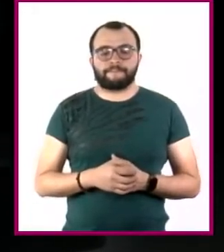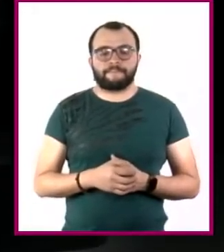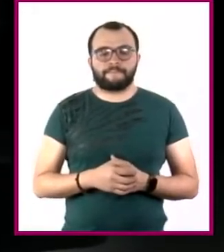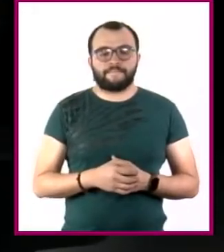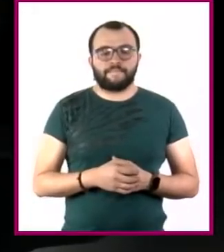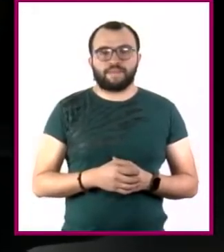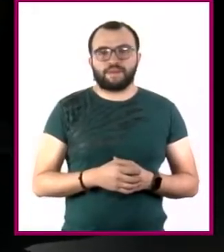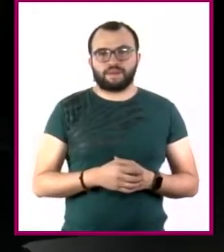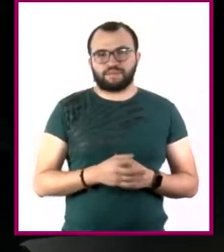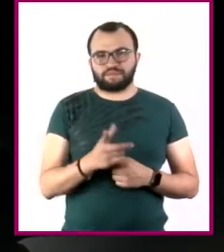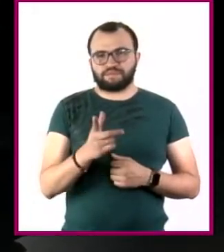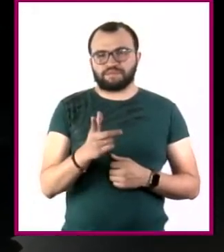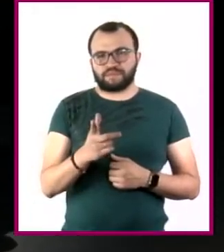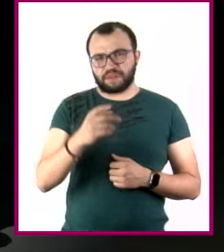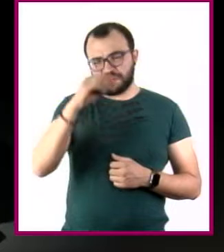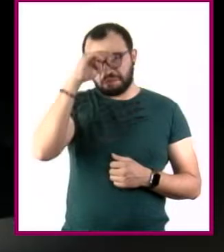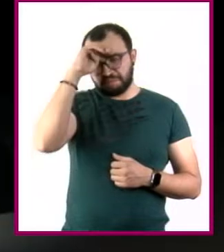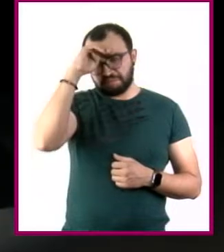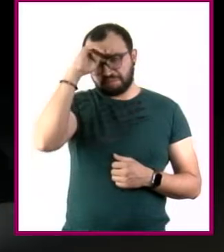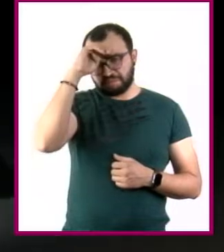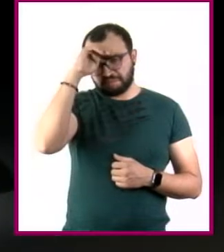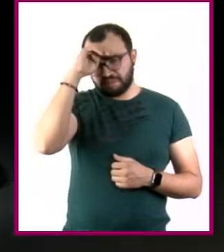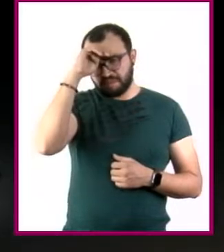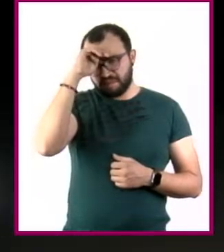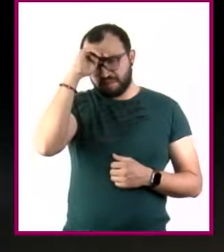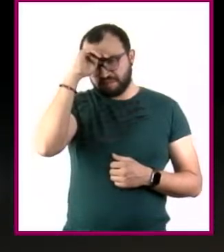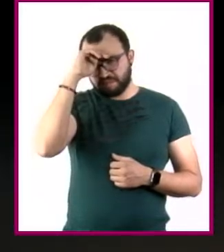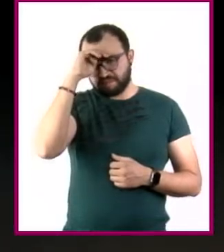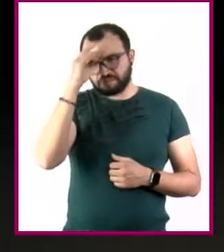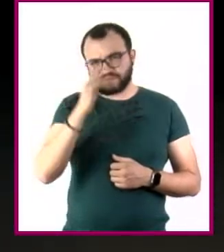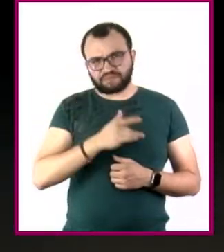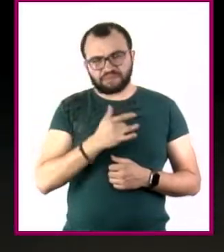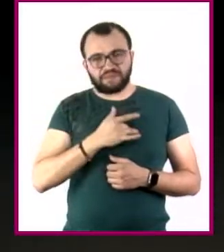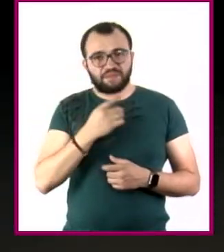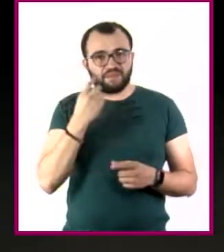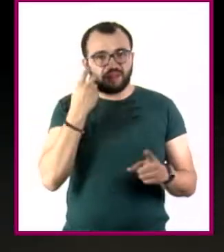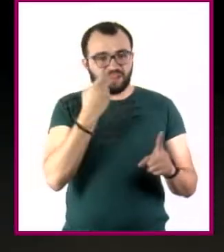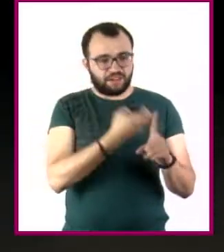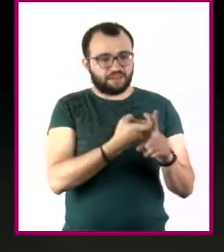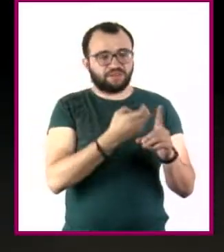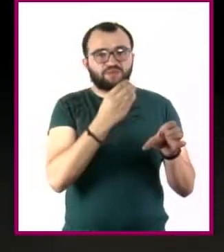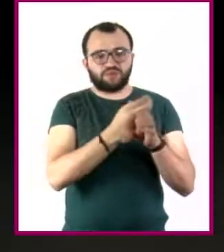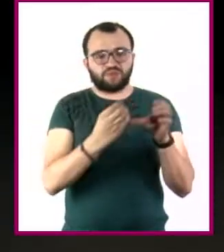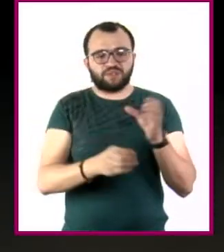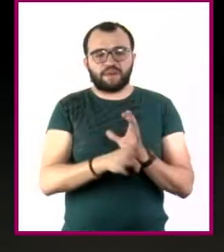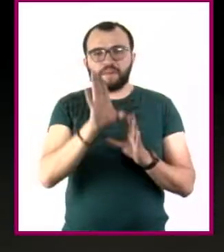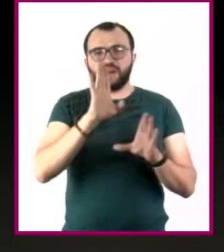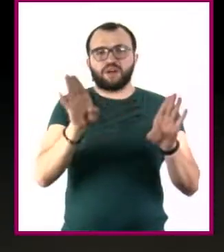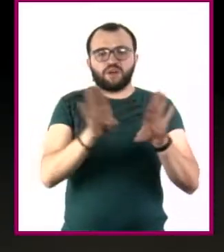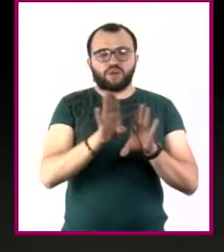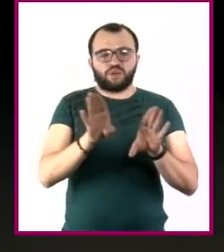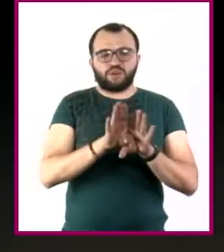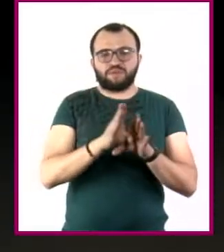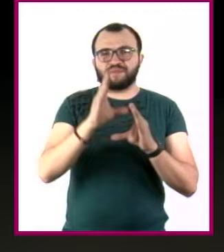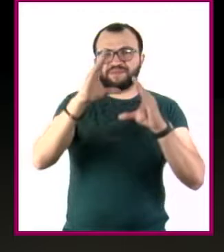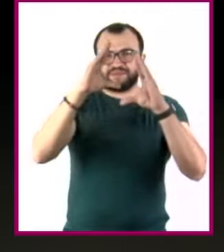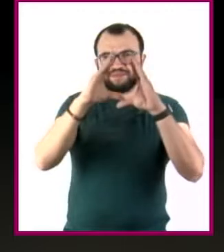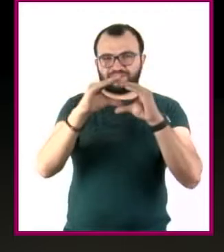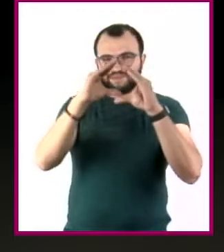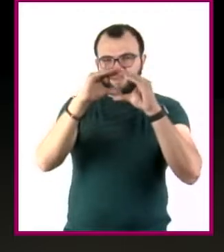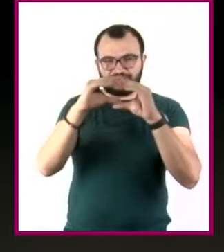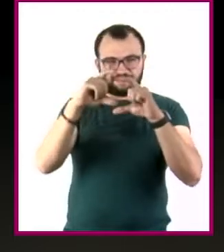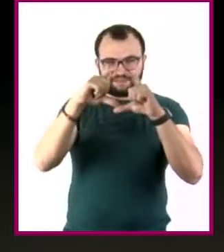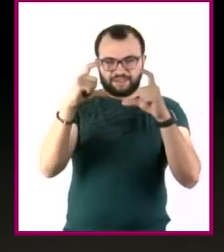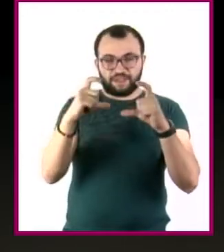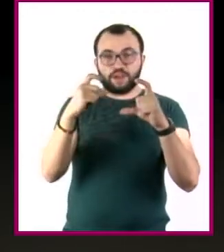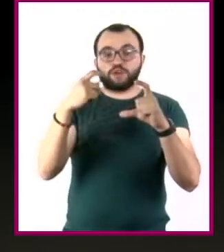¿No te parece que pensar en estos términos es pensar que las cosas son como almohadillas y sus propiedades son